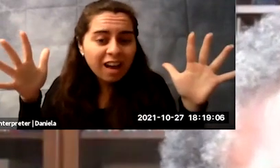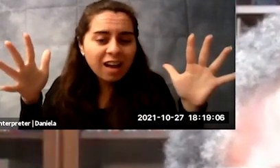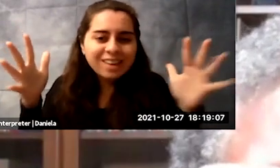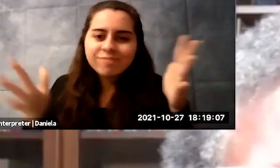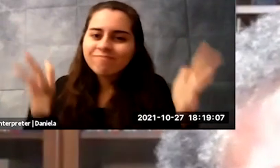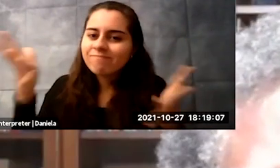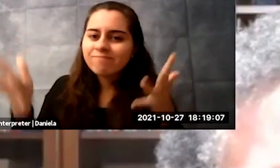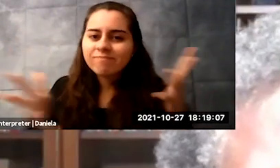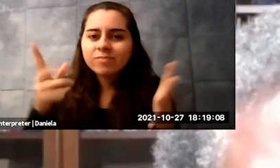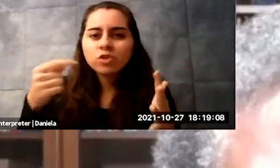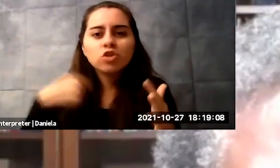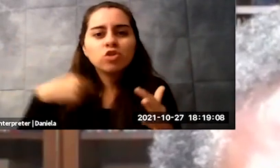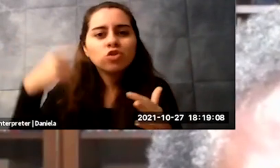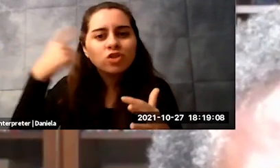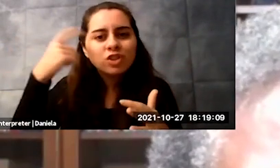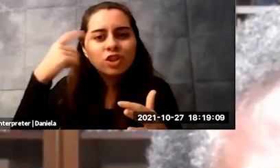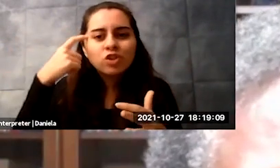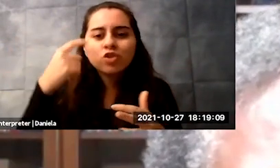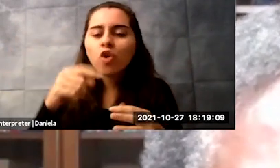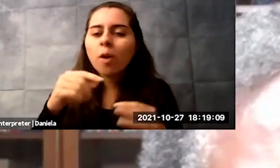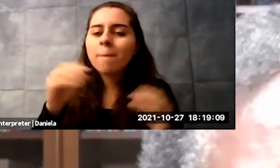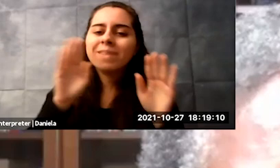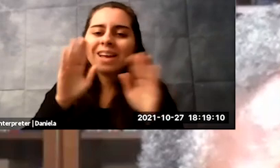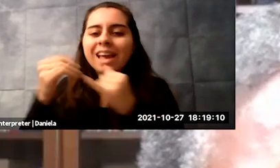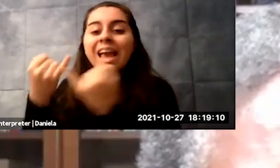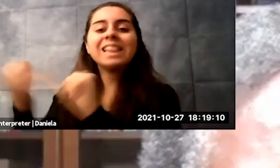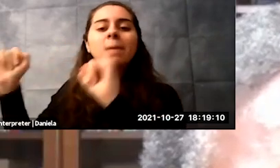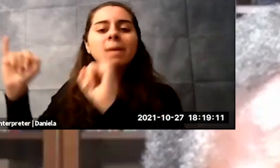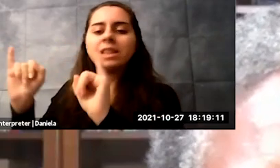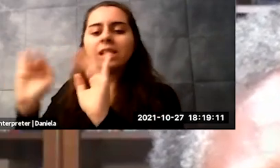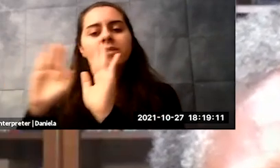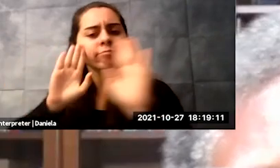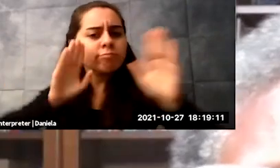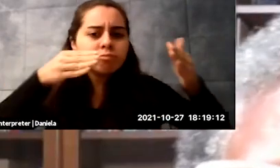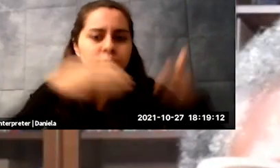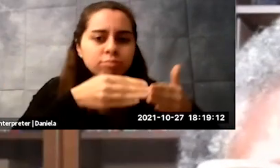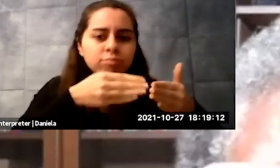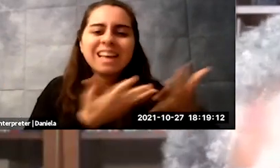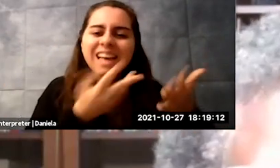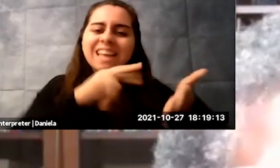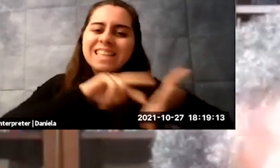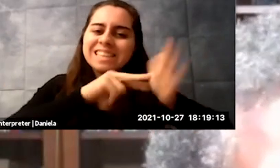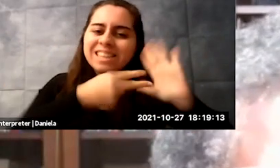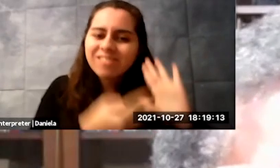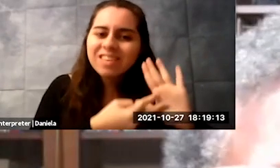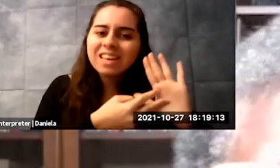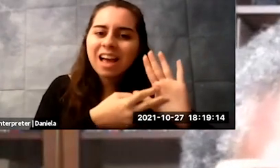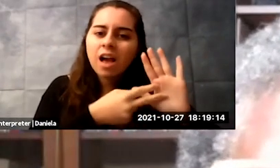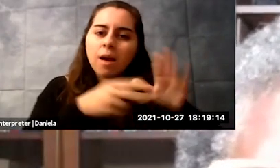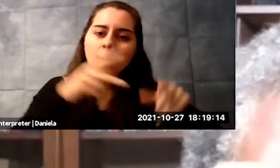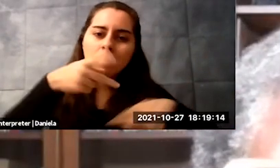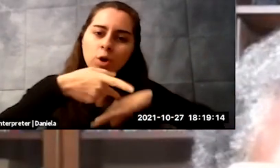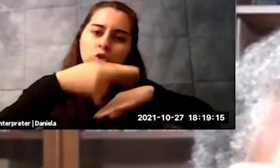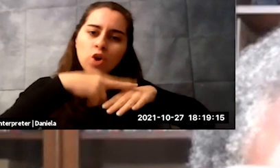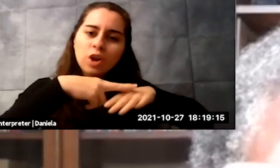la colección tiene que ser con la descolonización de Puerto Rico y un proceso que realmente sea vinculante. Yo creo que en esa dirección, yo creo que